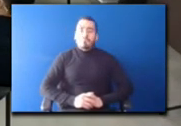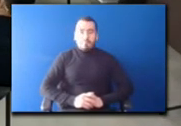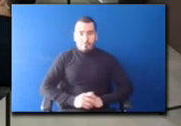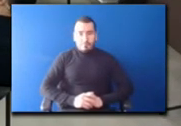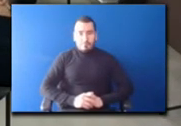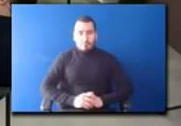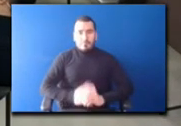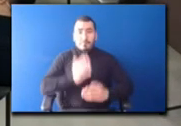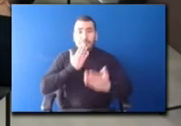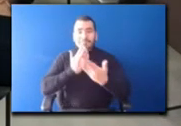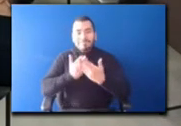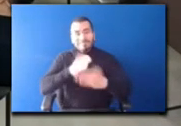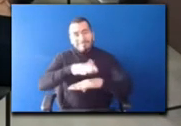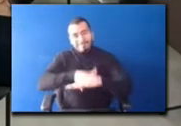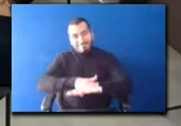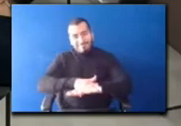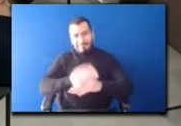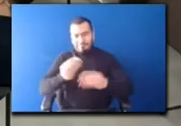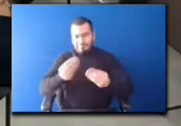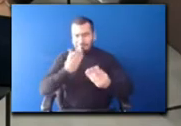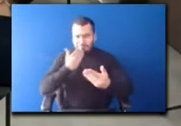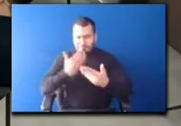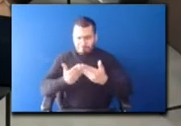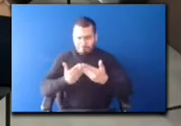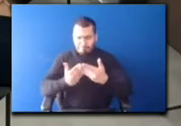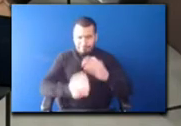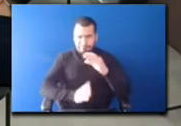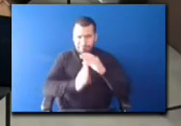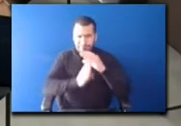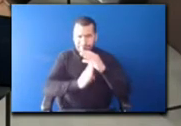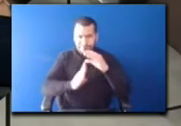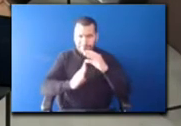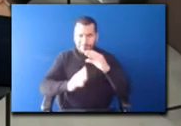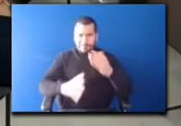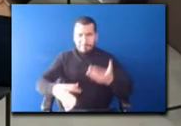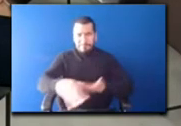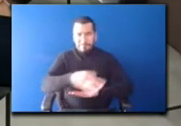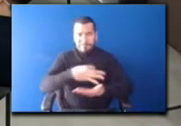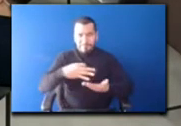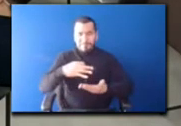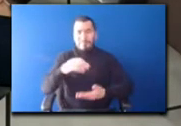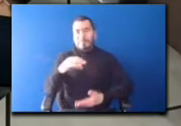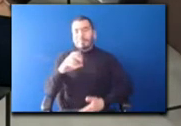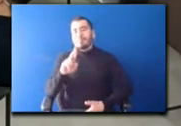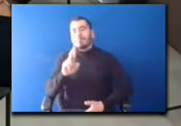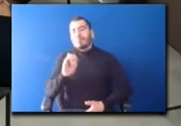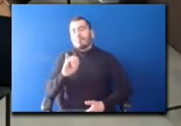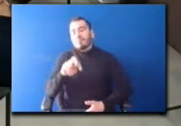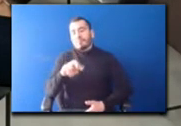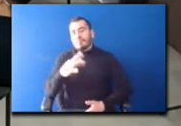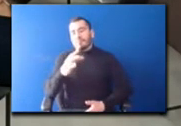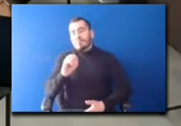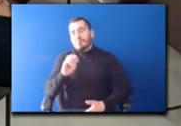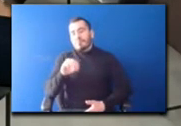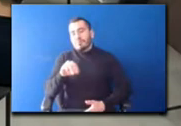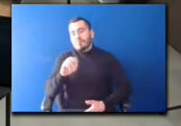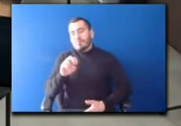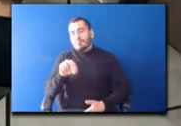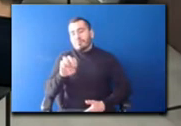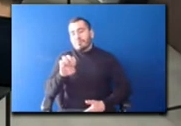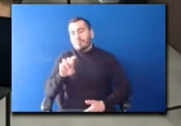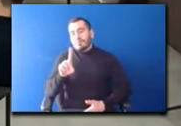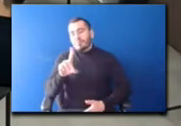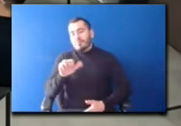Buenas tardes, muchas gracias por lo de criptomonedas. Como docente en clase me lo preguntan mucho. Sí, y